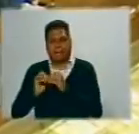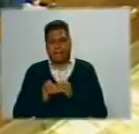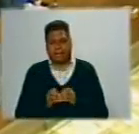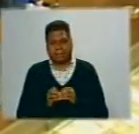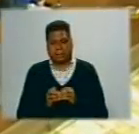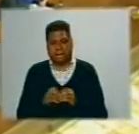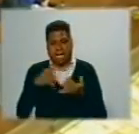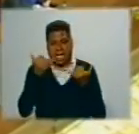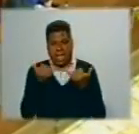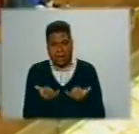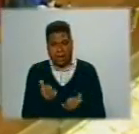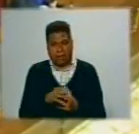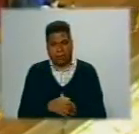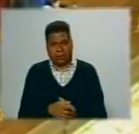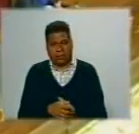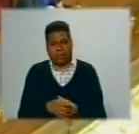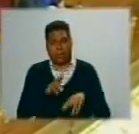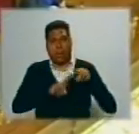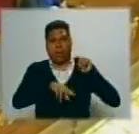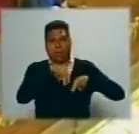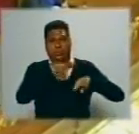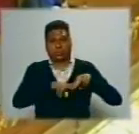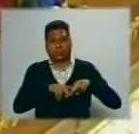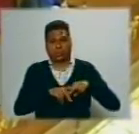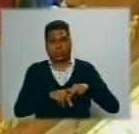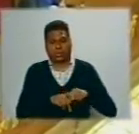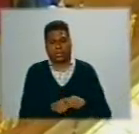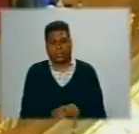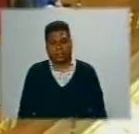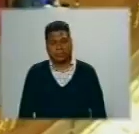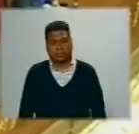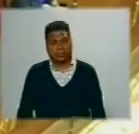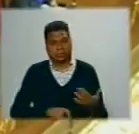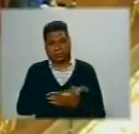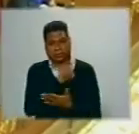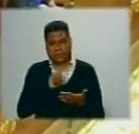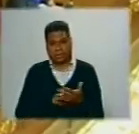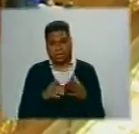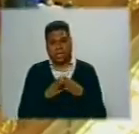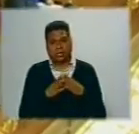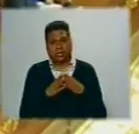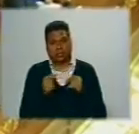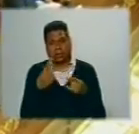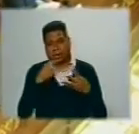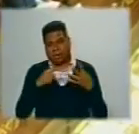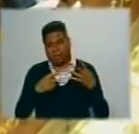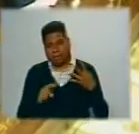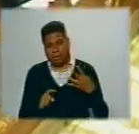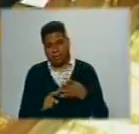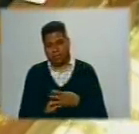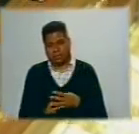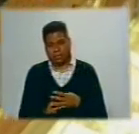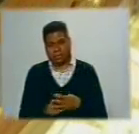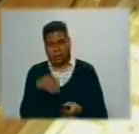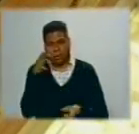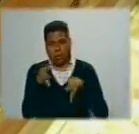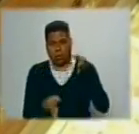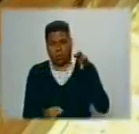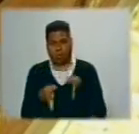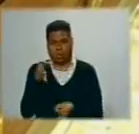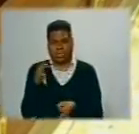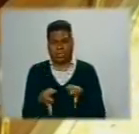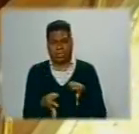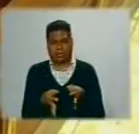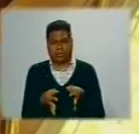esta vía vamos a construir irreversiblemente las estructuras jurídicas que le van a